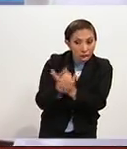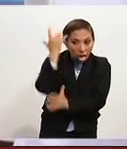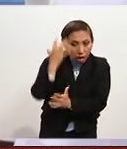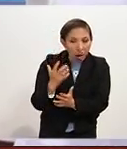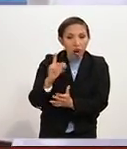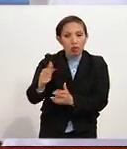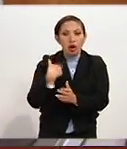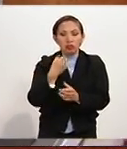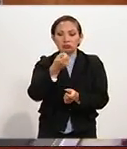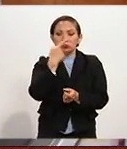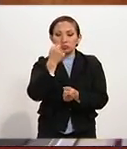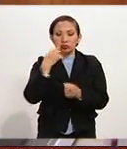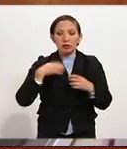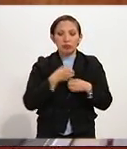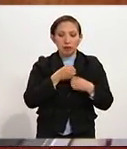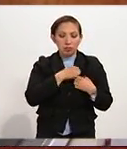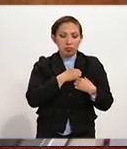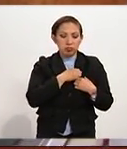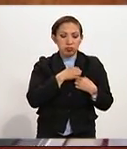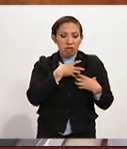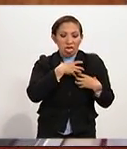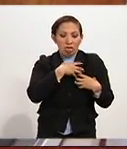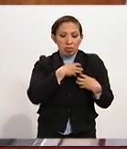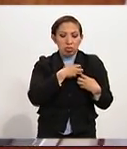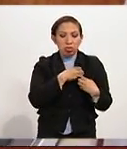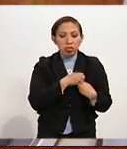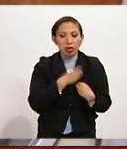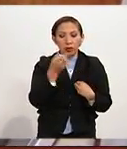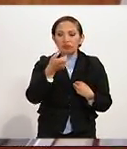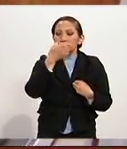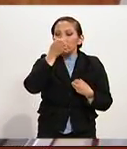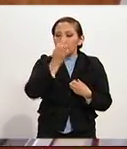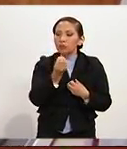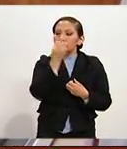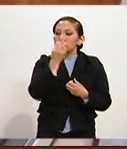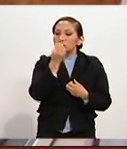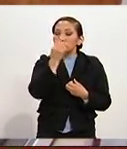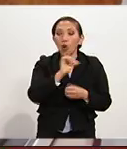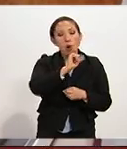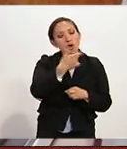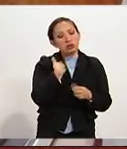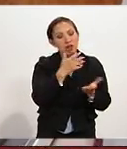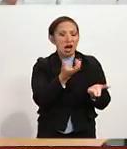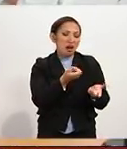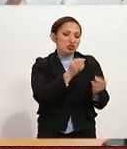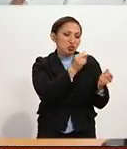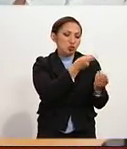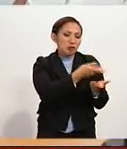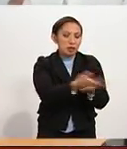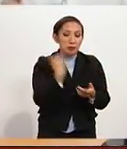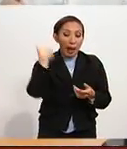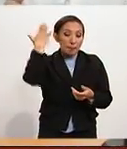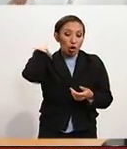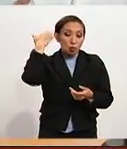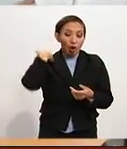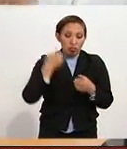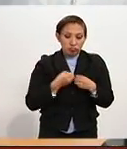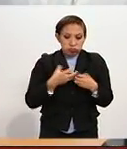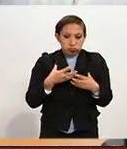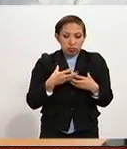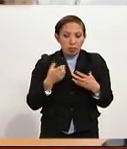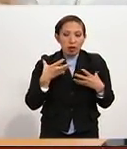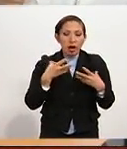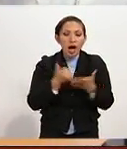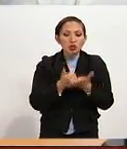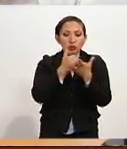con desinflamatorios que normalmente son inhalados y algunas otras sustancias que hacen que el pulmón no esté tan inflamado y